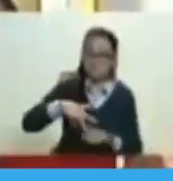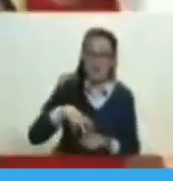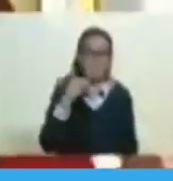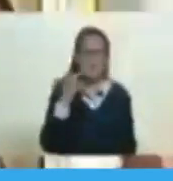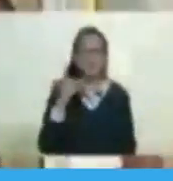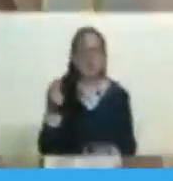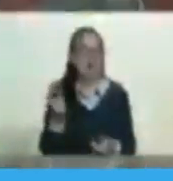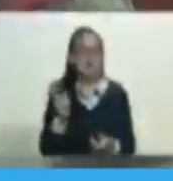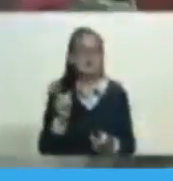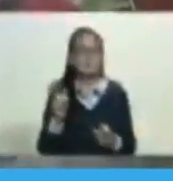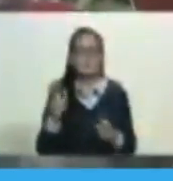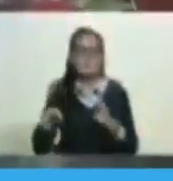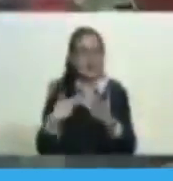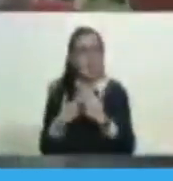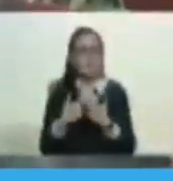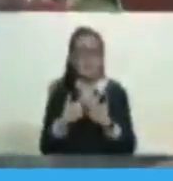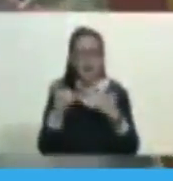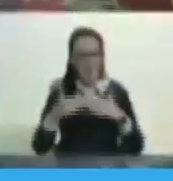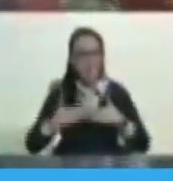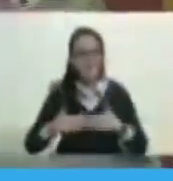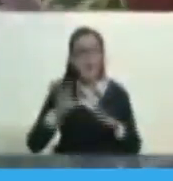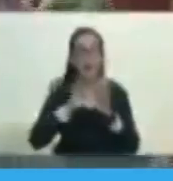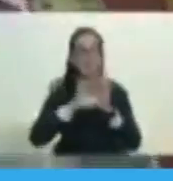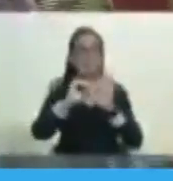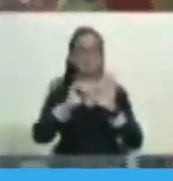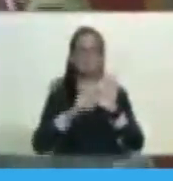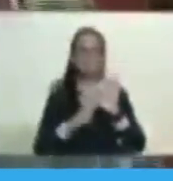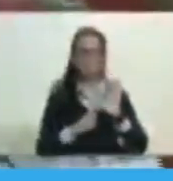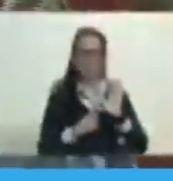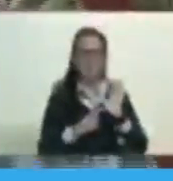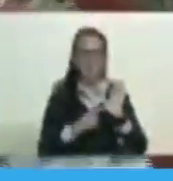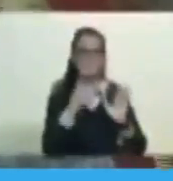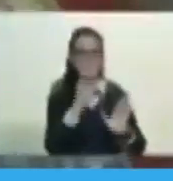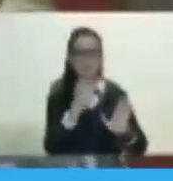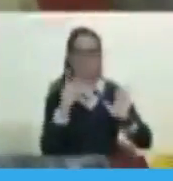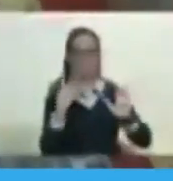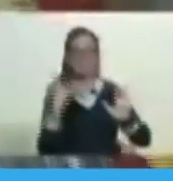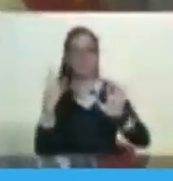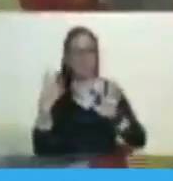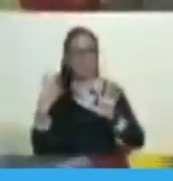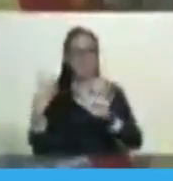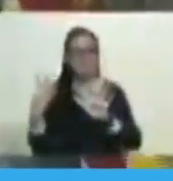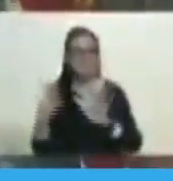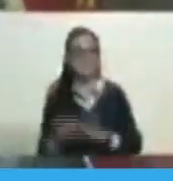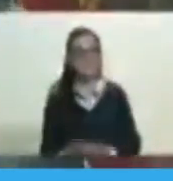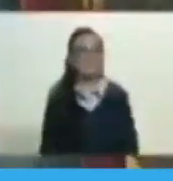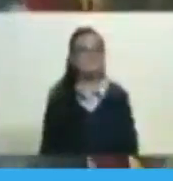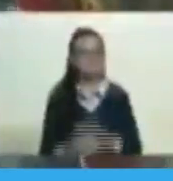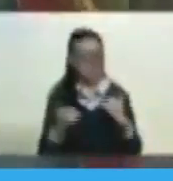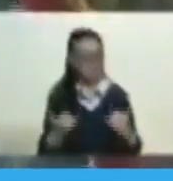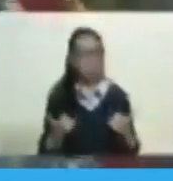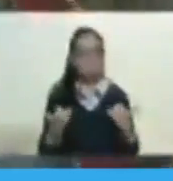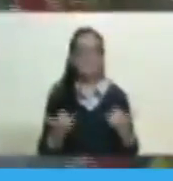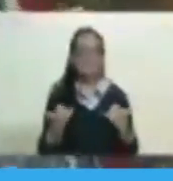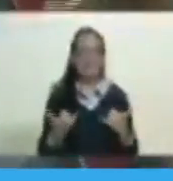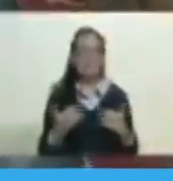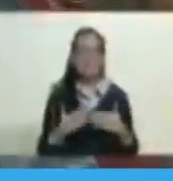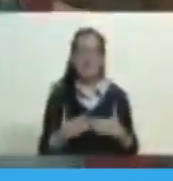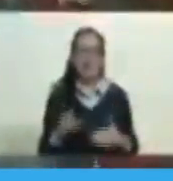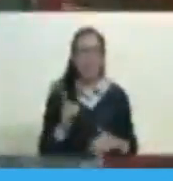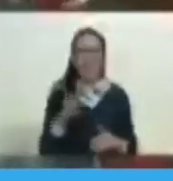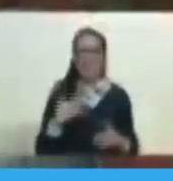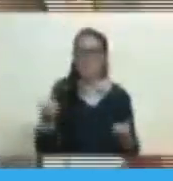Esto me recuerda los años 70, cuando al general Ríos Montt se le pidió no fusilar a unos indígenas